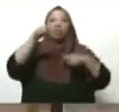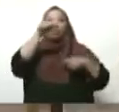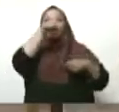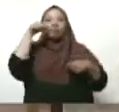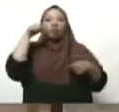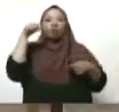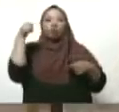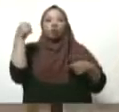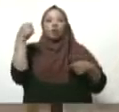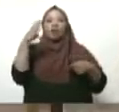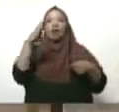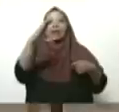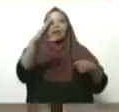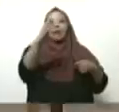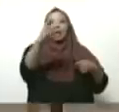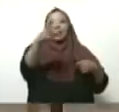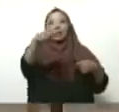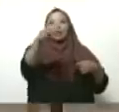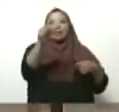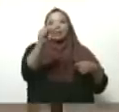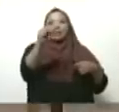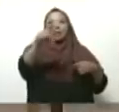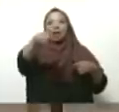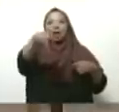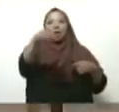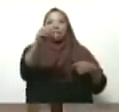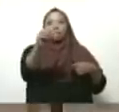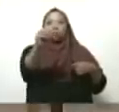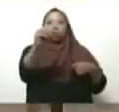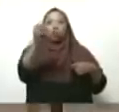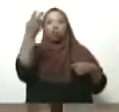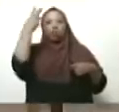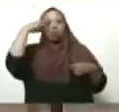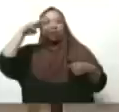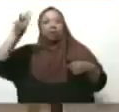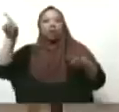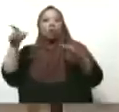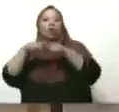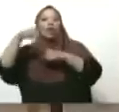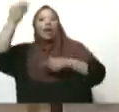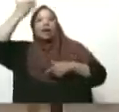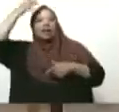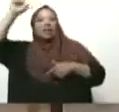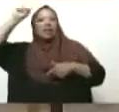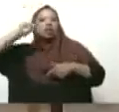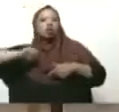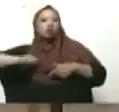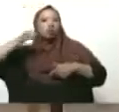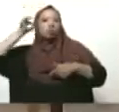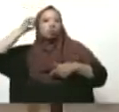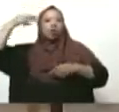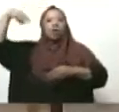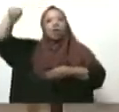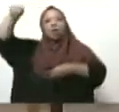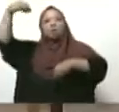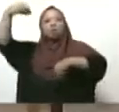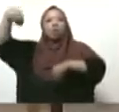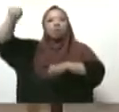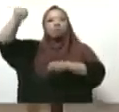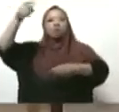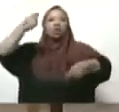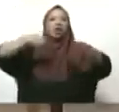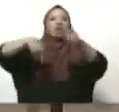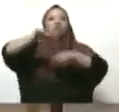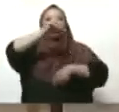mal la reina del sur el cartel de los sapos' las muñecas de la fe de la mafia